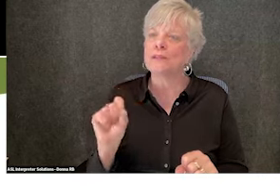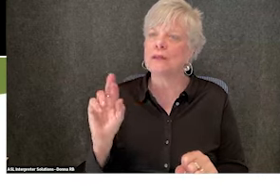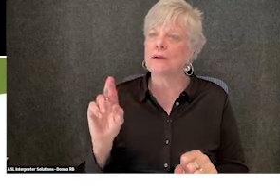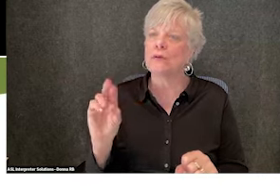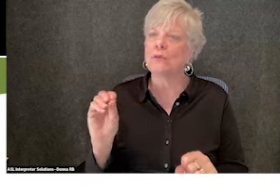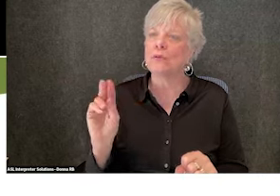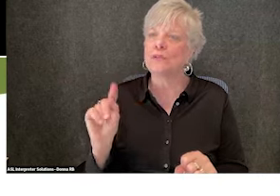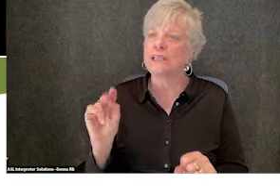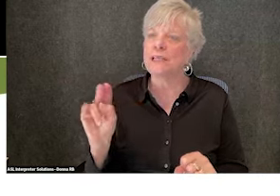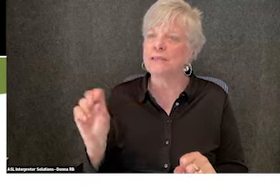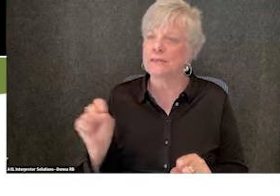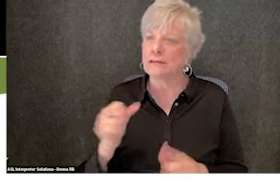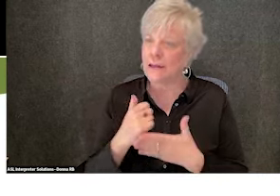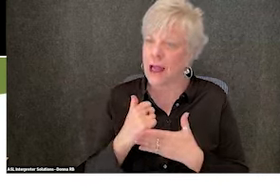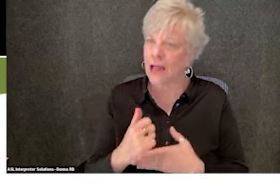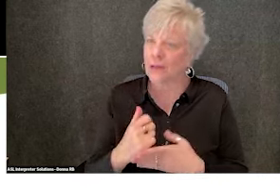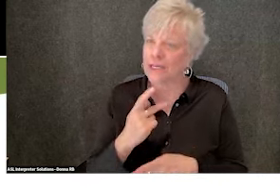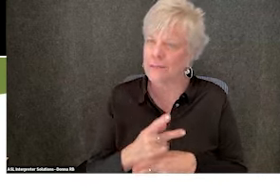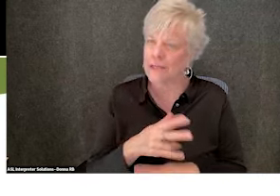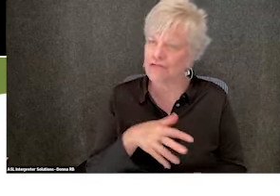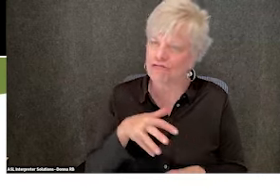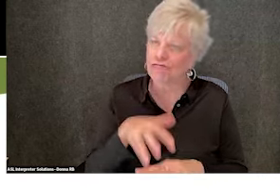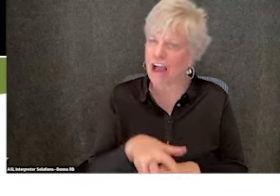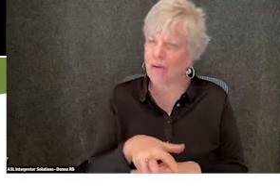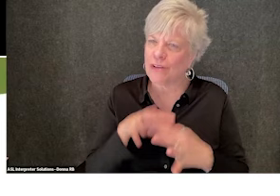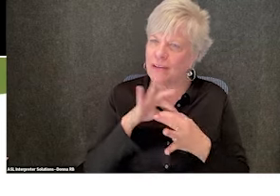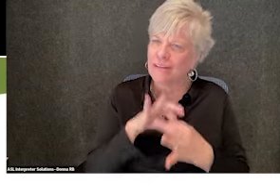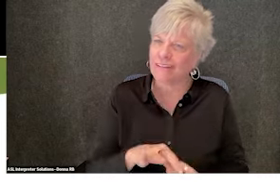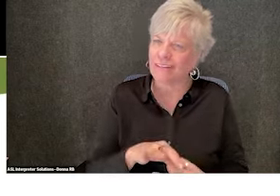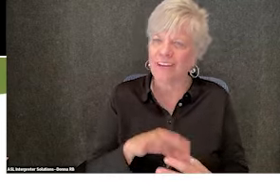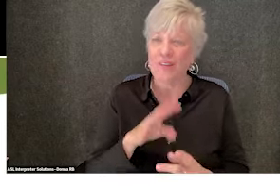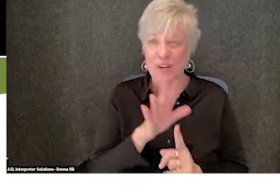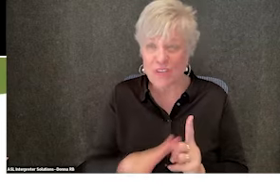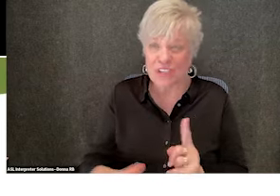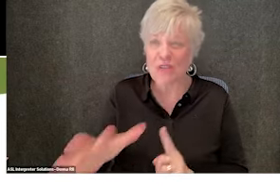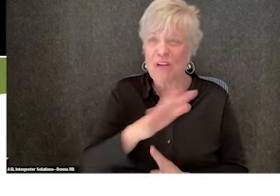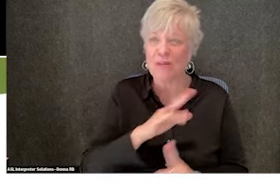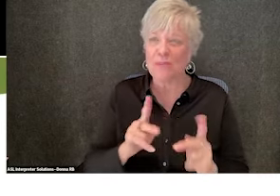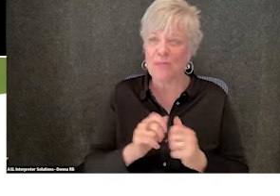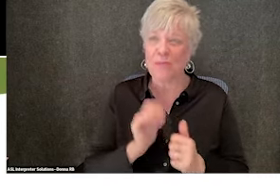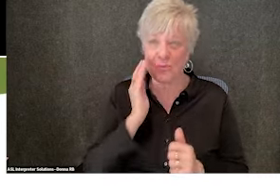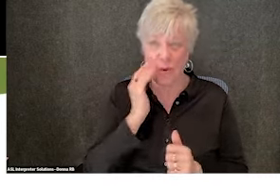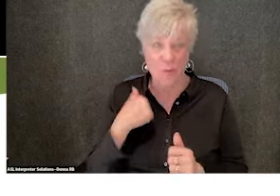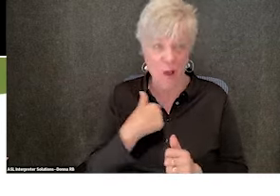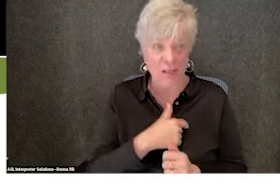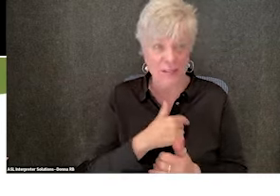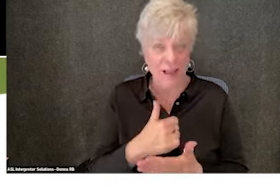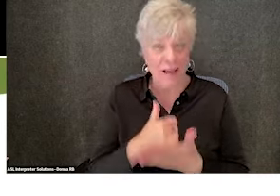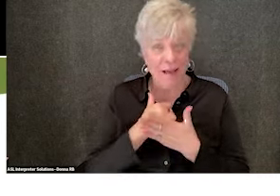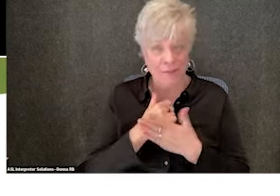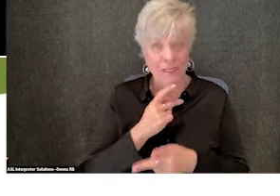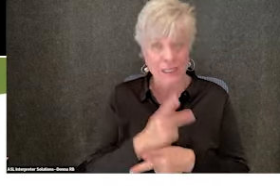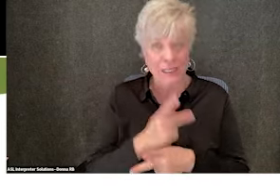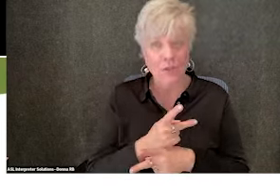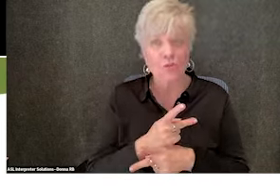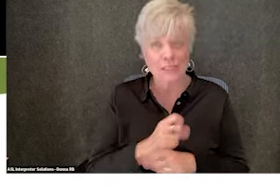rutinas, a veces ayudan, a veces tenemos círculos de apoyo, su equipo de apoyo, así